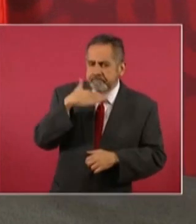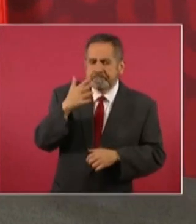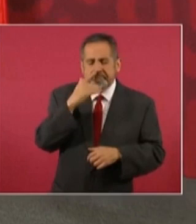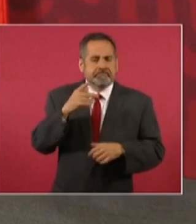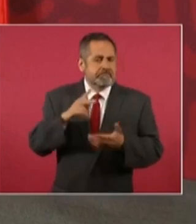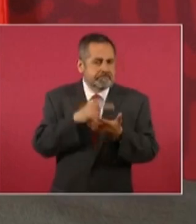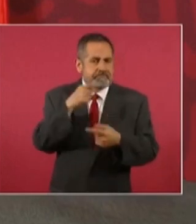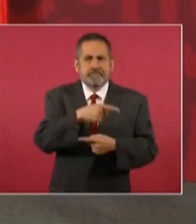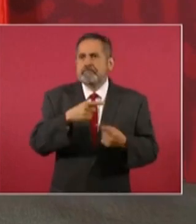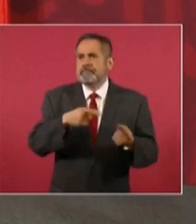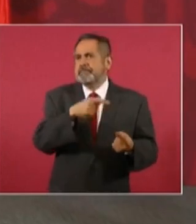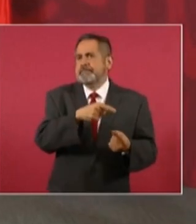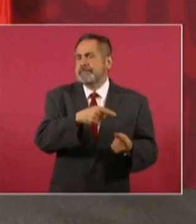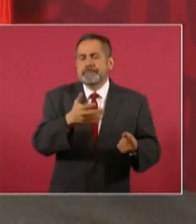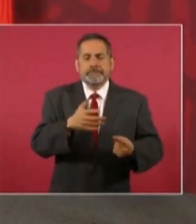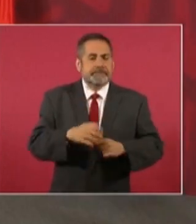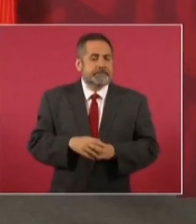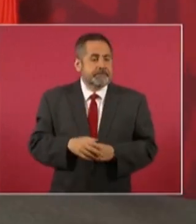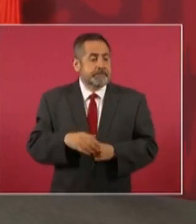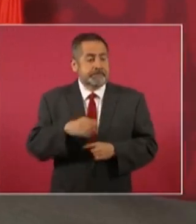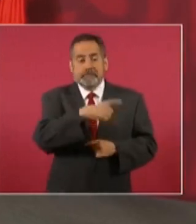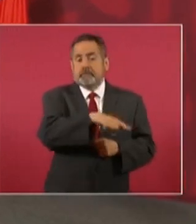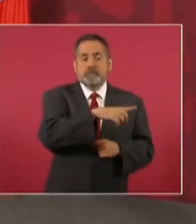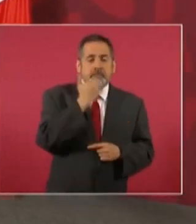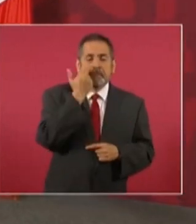lo hicieron a favor